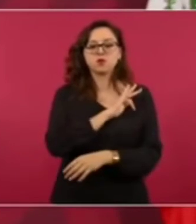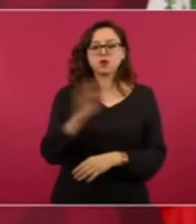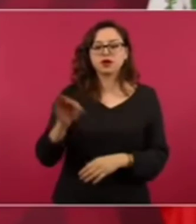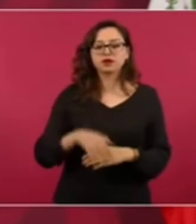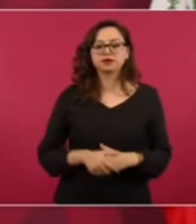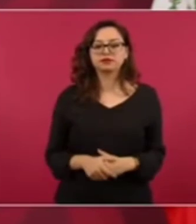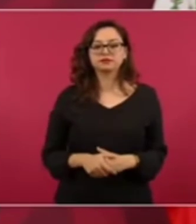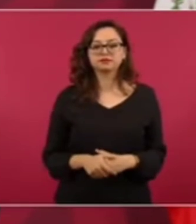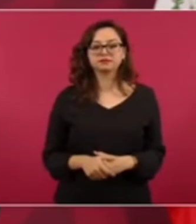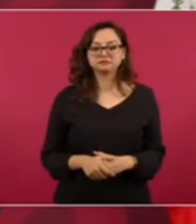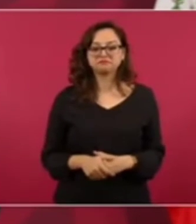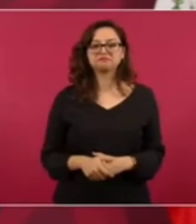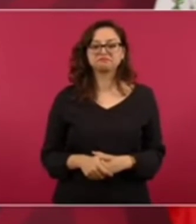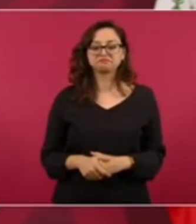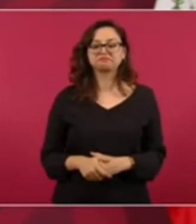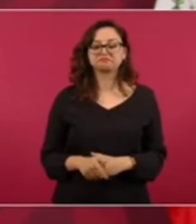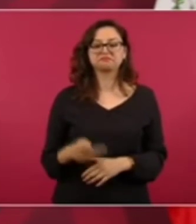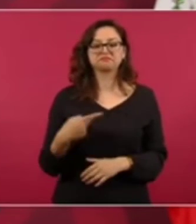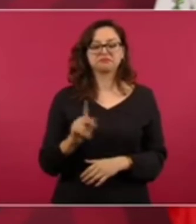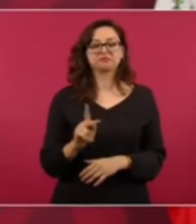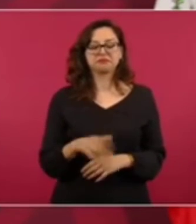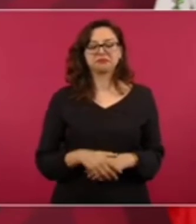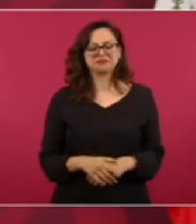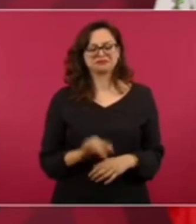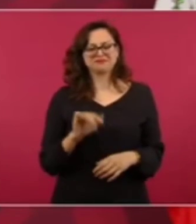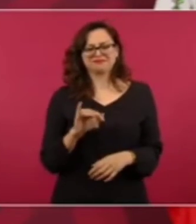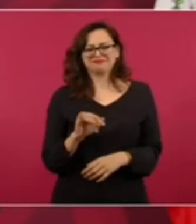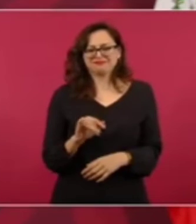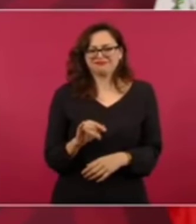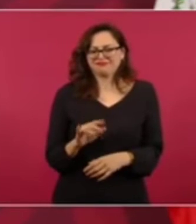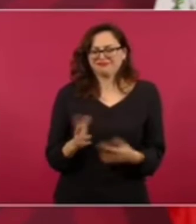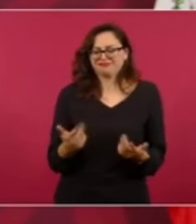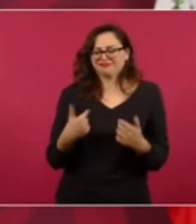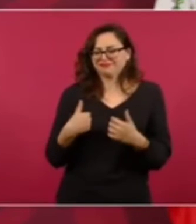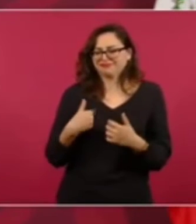la atención mucho porque pusieron en duda